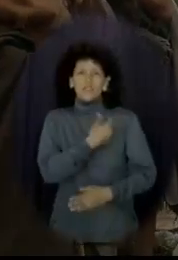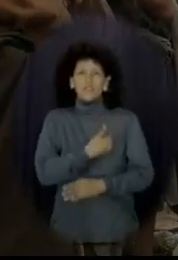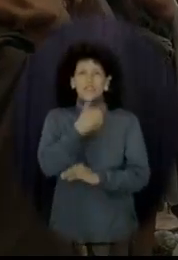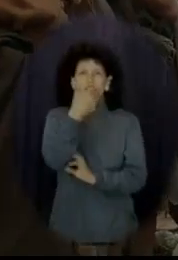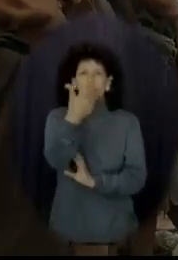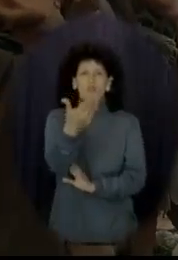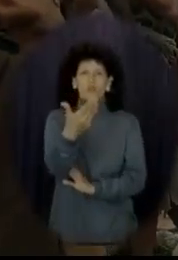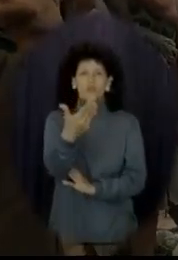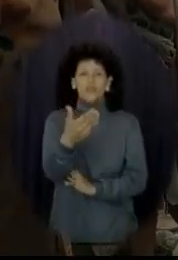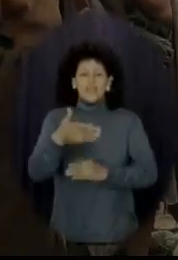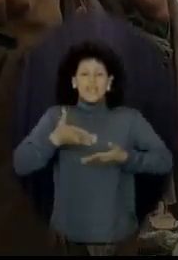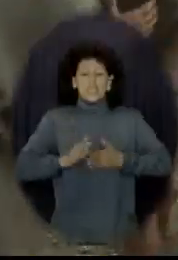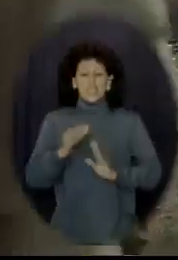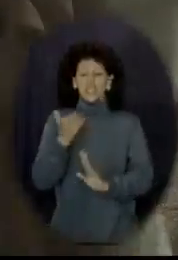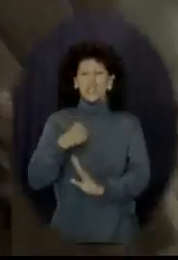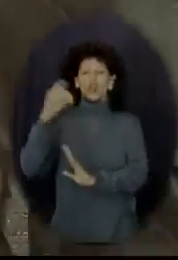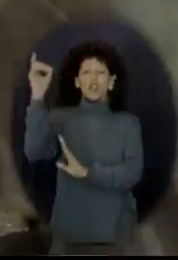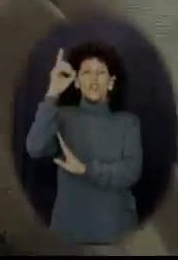¡Jesús!